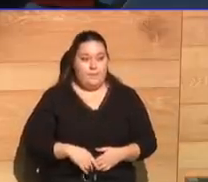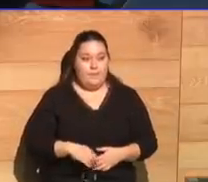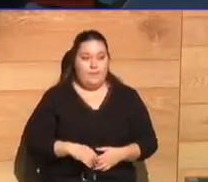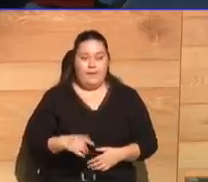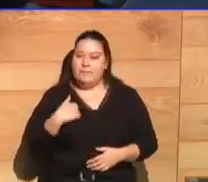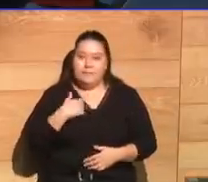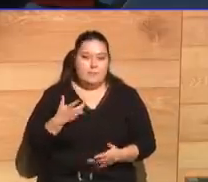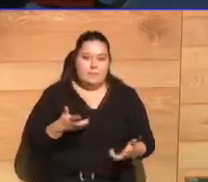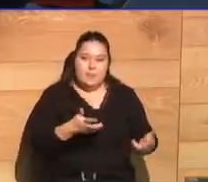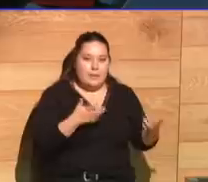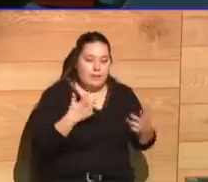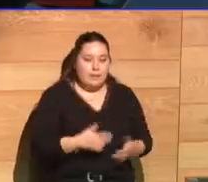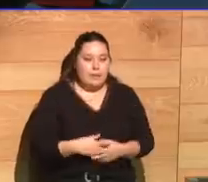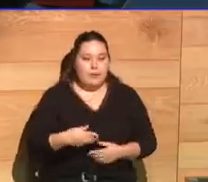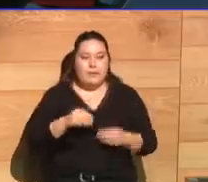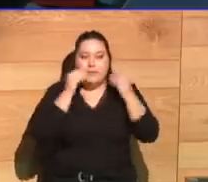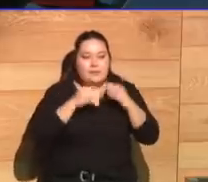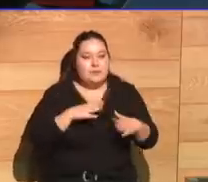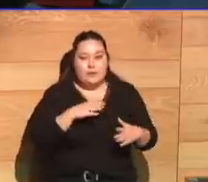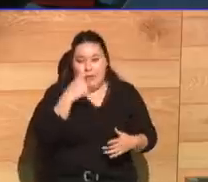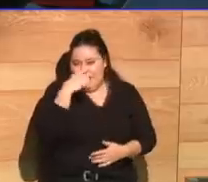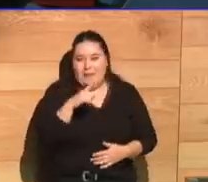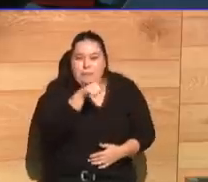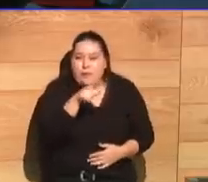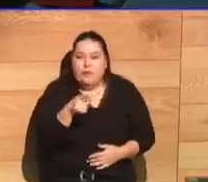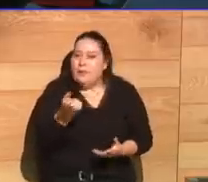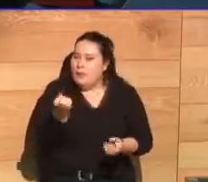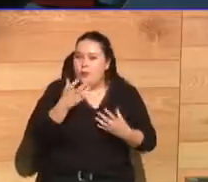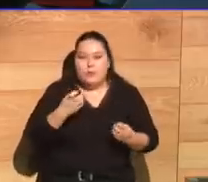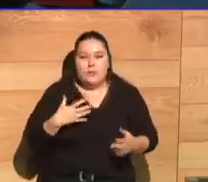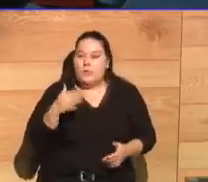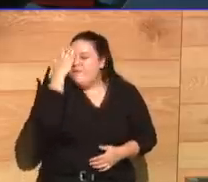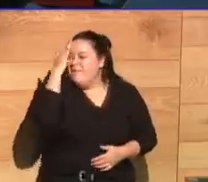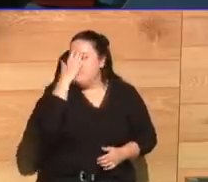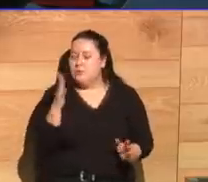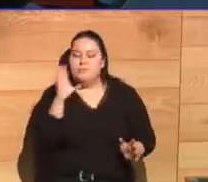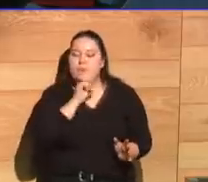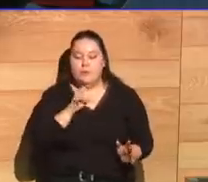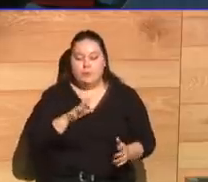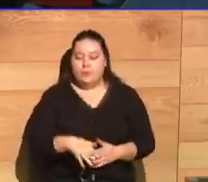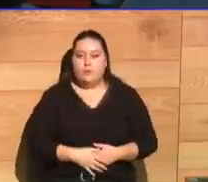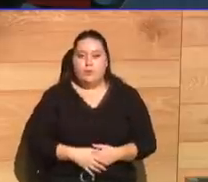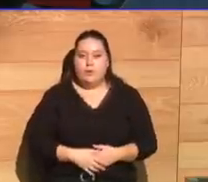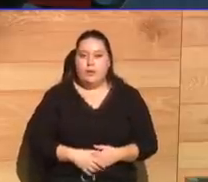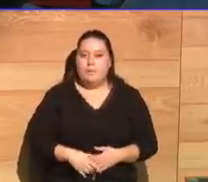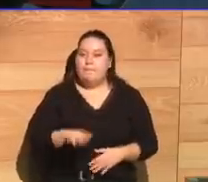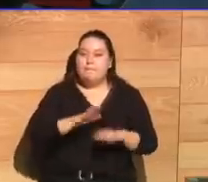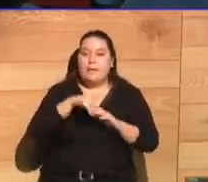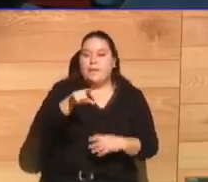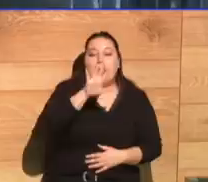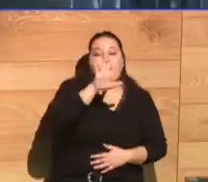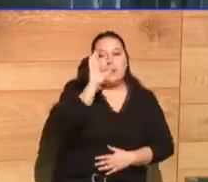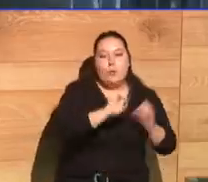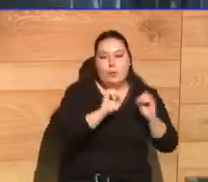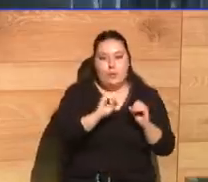Eso me encanta. Sé la historia, pero como la cuenta Juan, es que es fruición, o sea, es... Ah. A ti un 5% de los beneficios, a ti